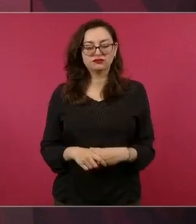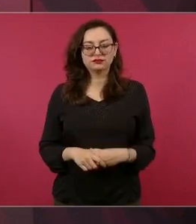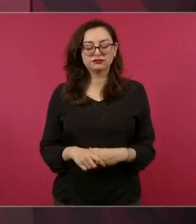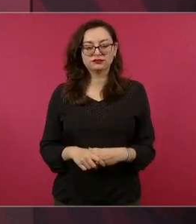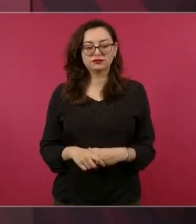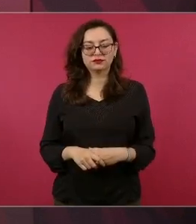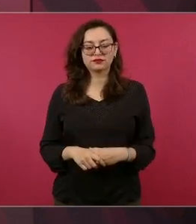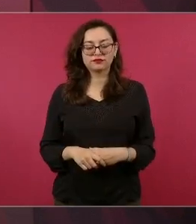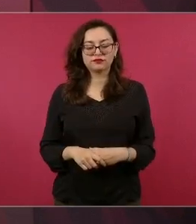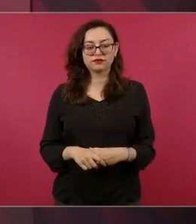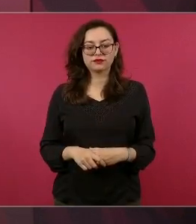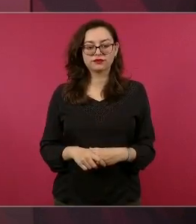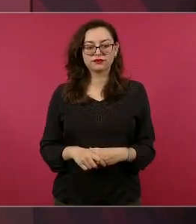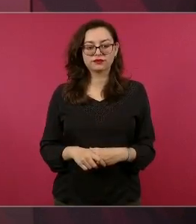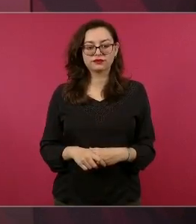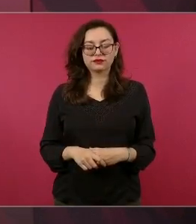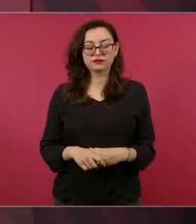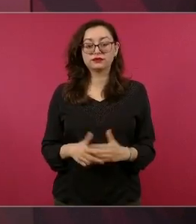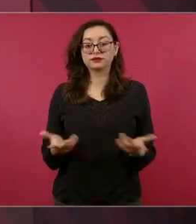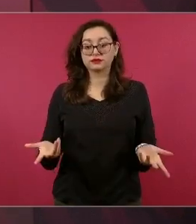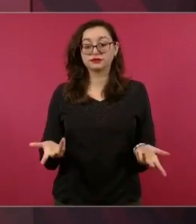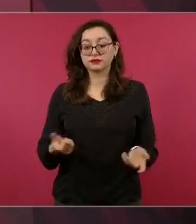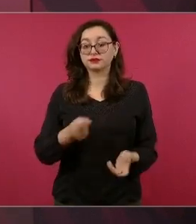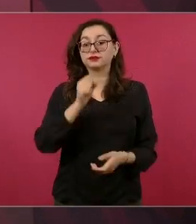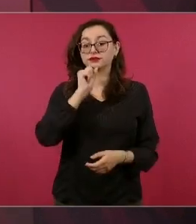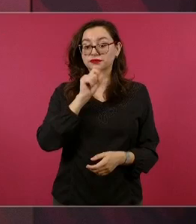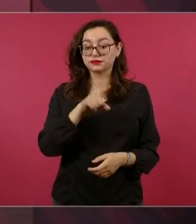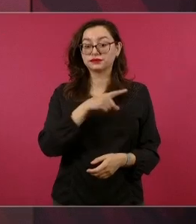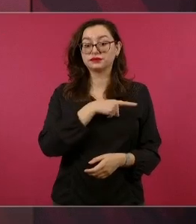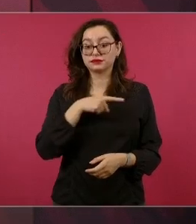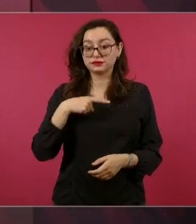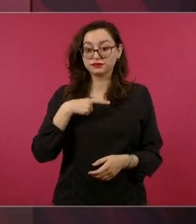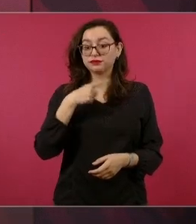como no todo está podrido